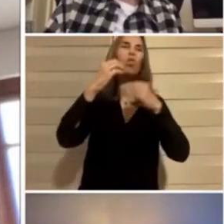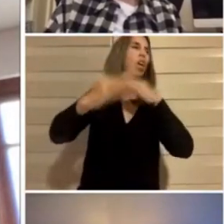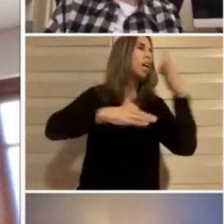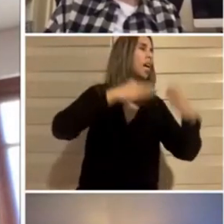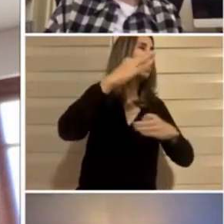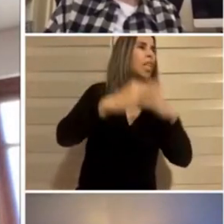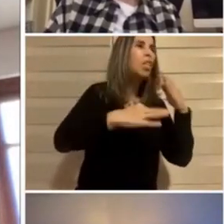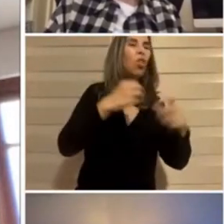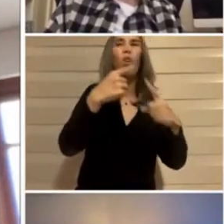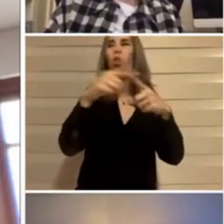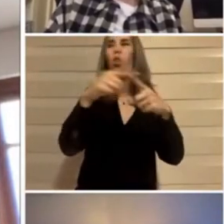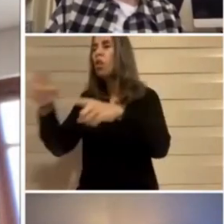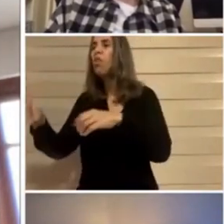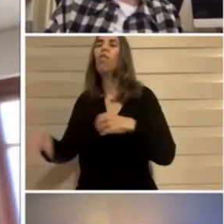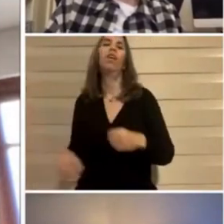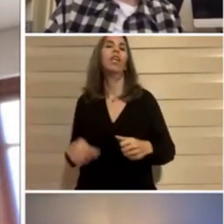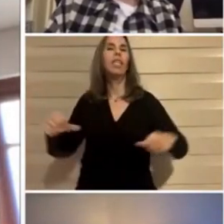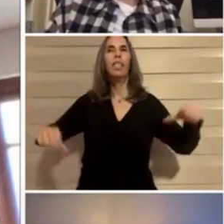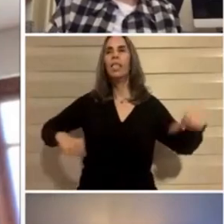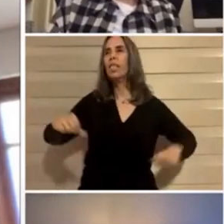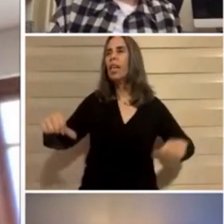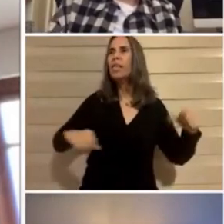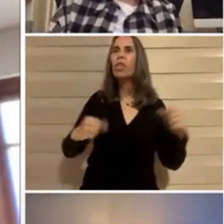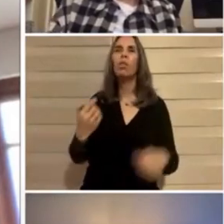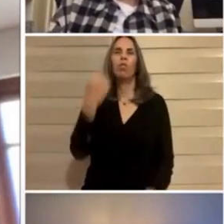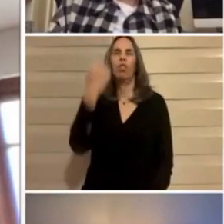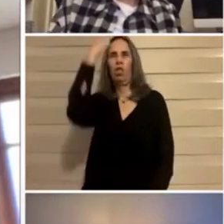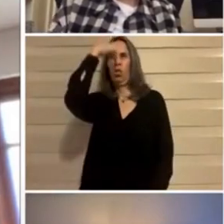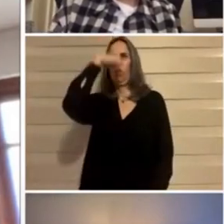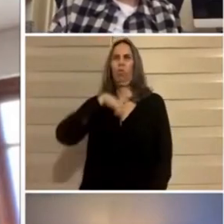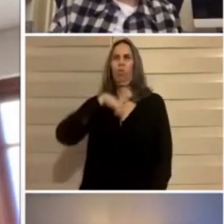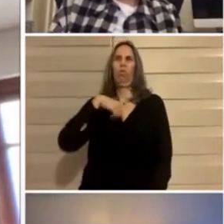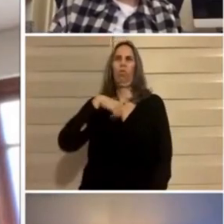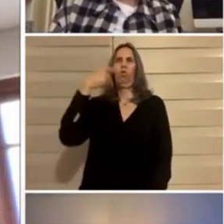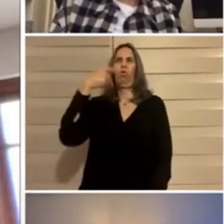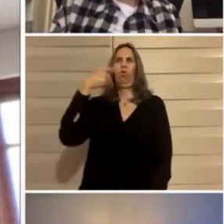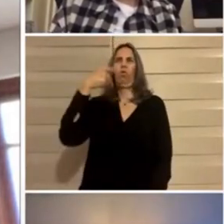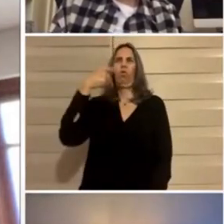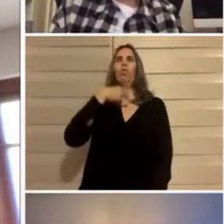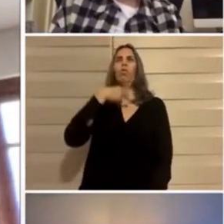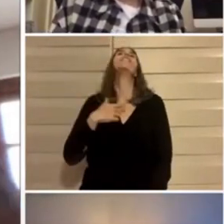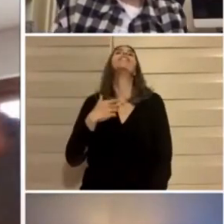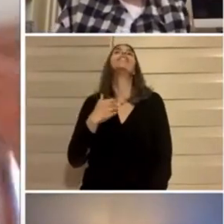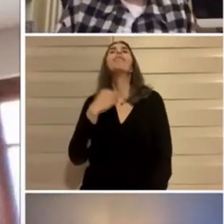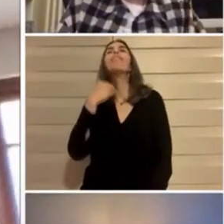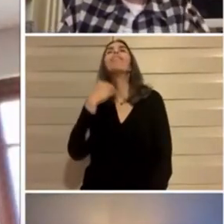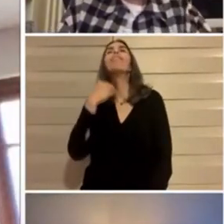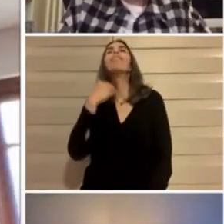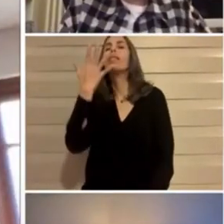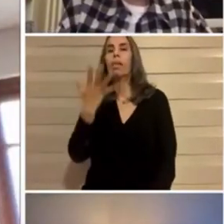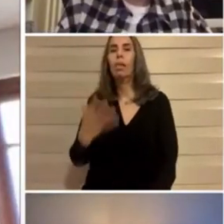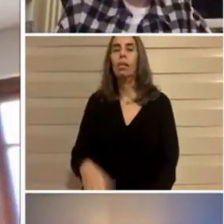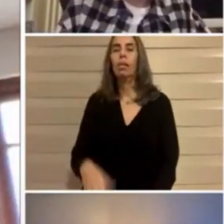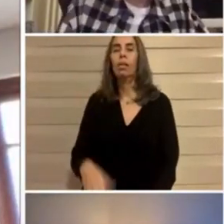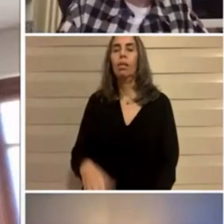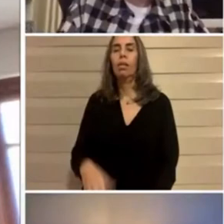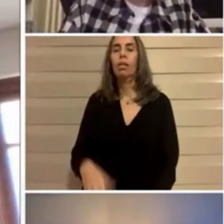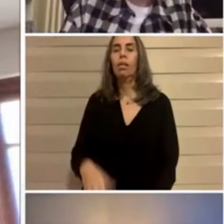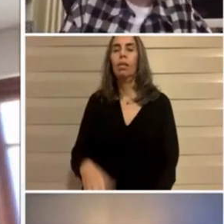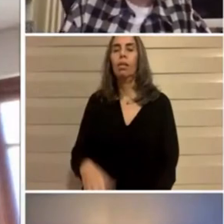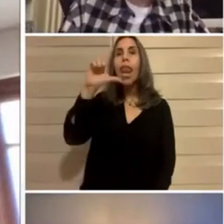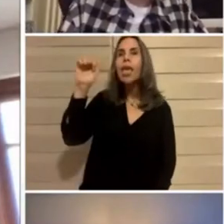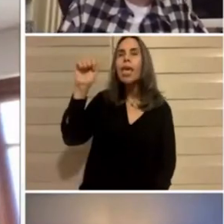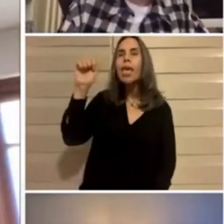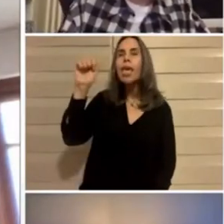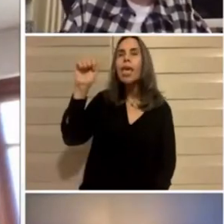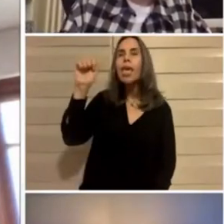mismos y darle para adelante. Hay una cosa que dijo Linda que me encanta y yo la quería decir, se me fue. Saben, la